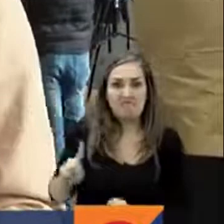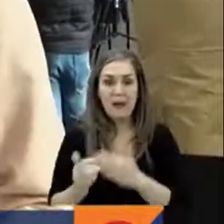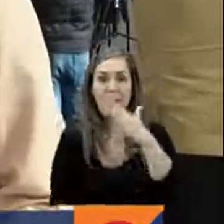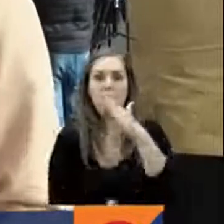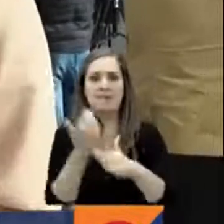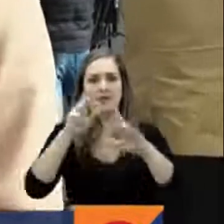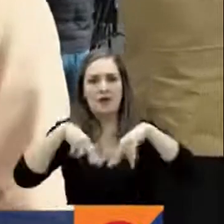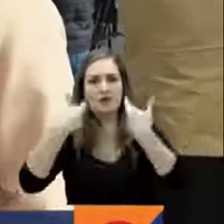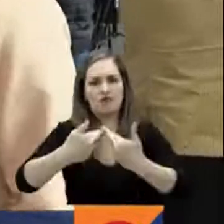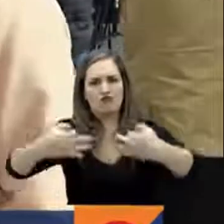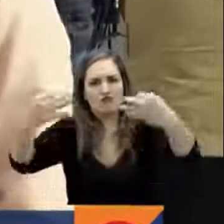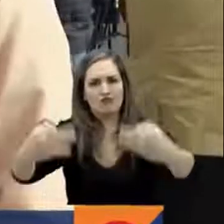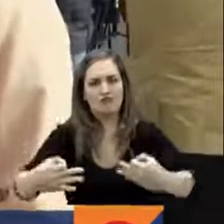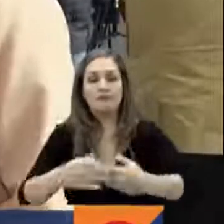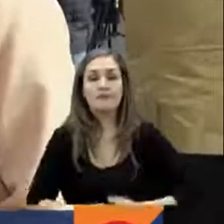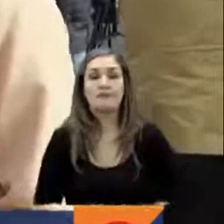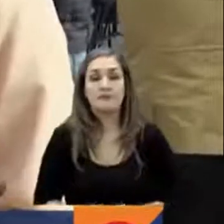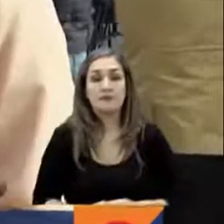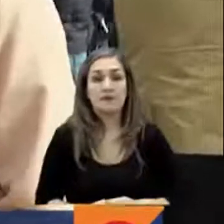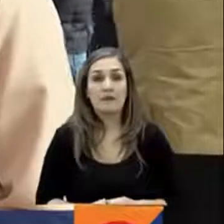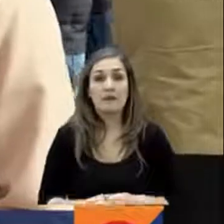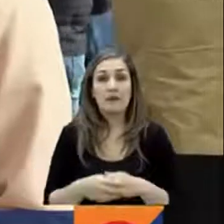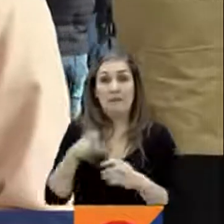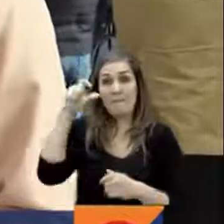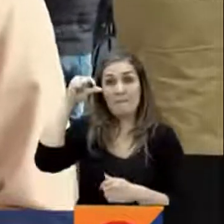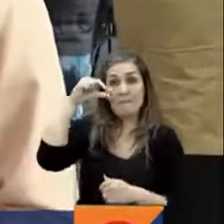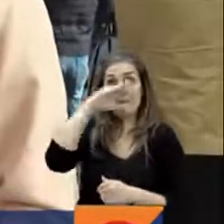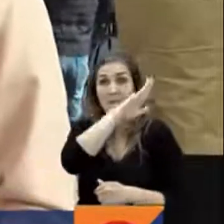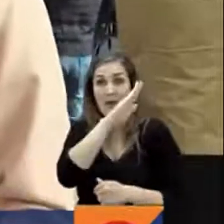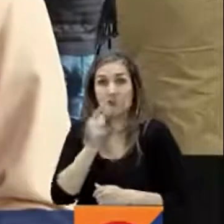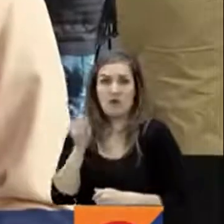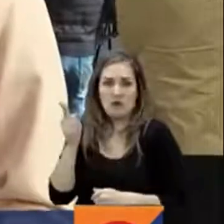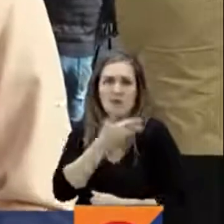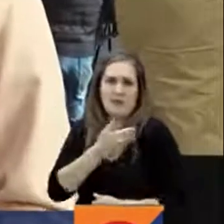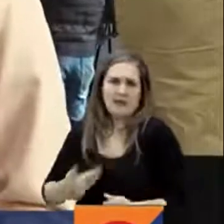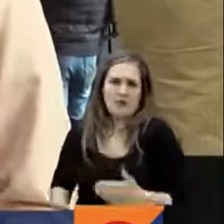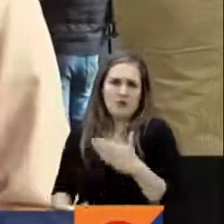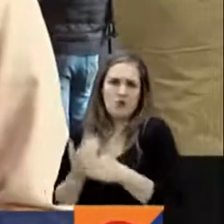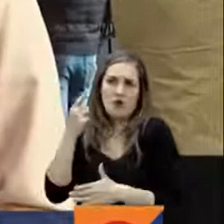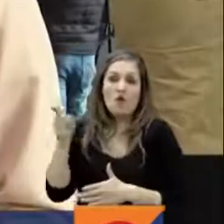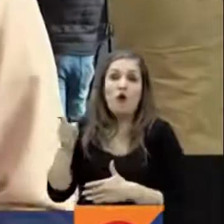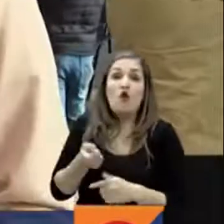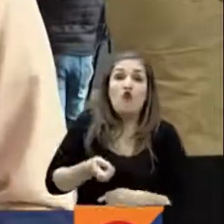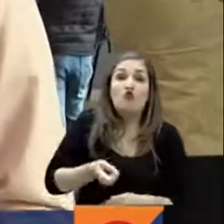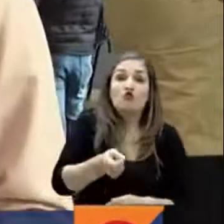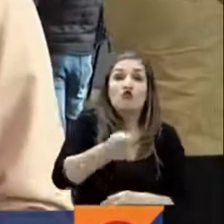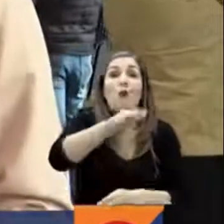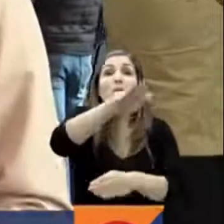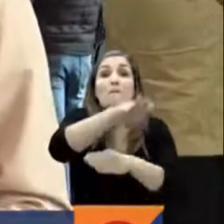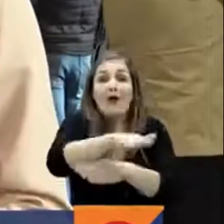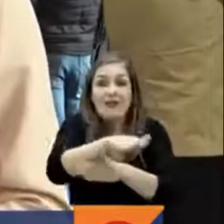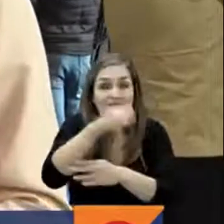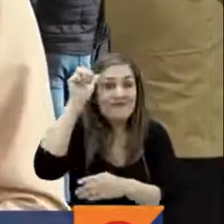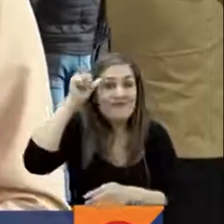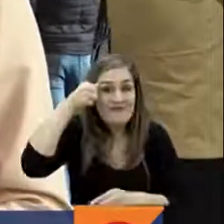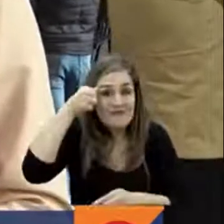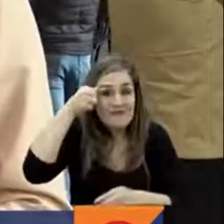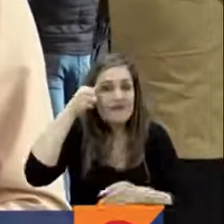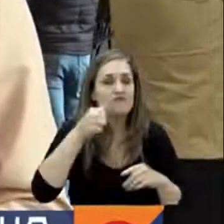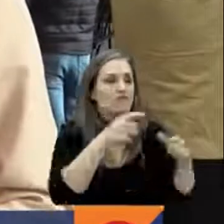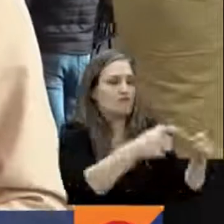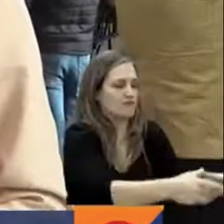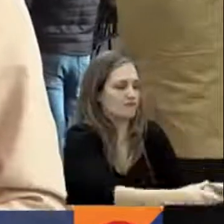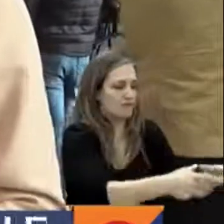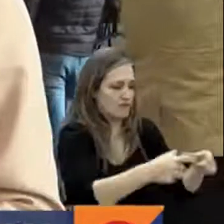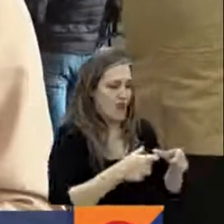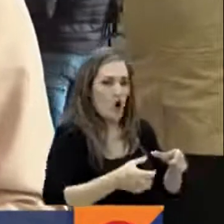dar inicio a esta reunión. La agenda del presidente electo Gustavo Petro se completará esta tarde. A las 4 de la tarde recibirá la credencial por parte del